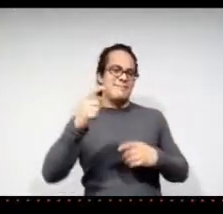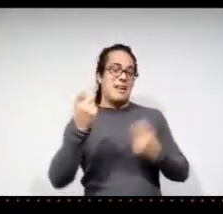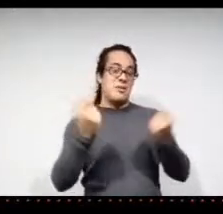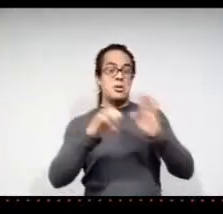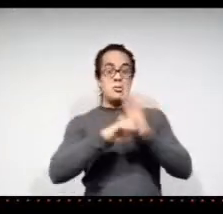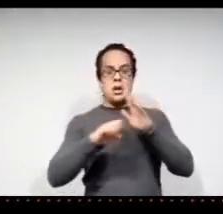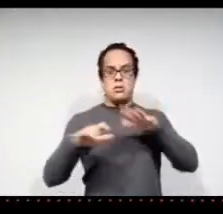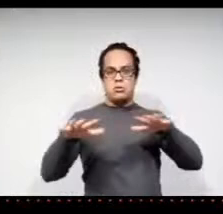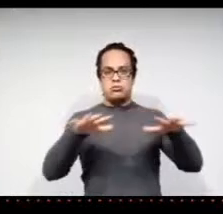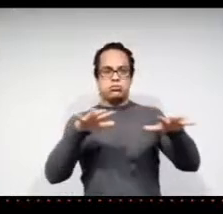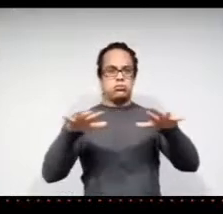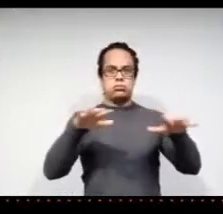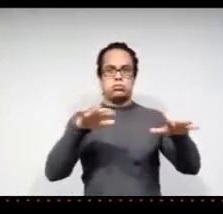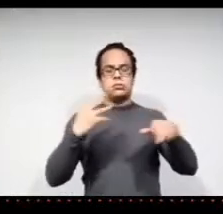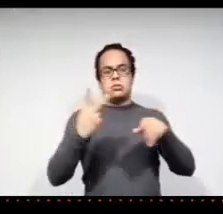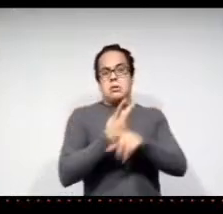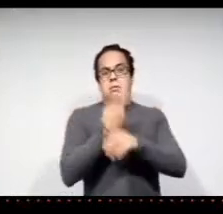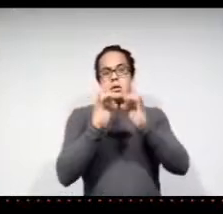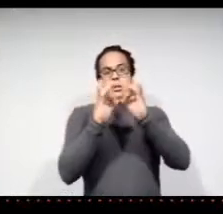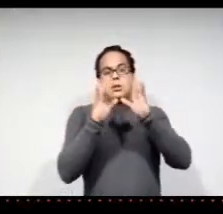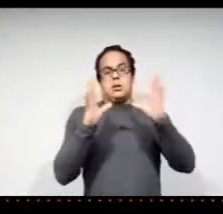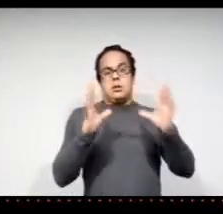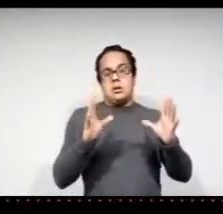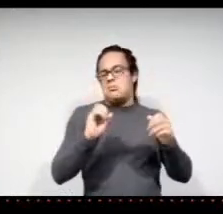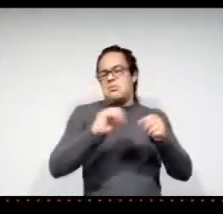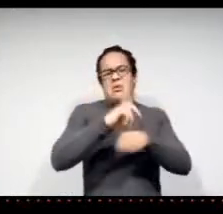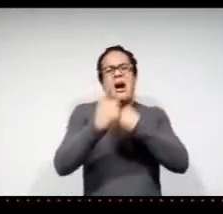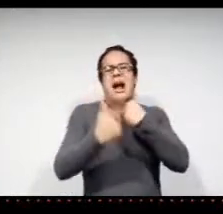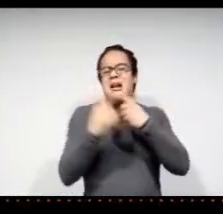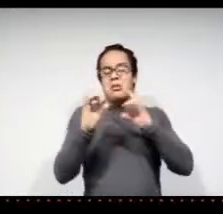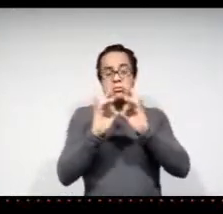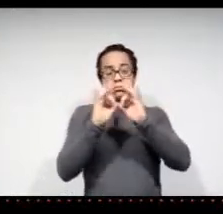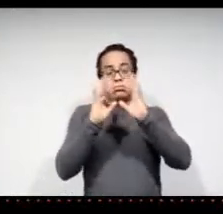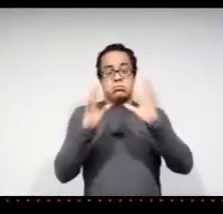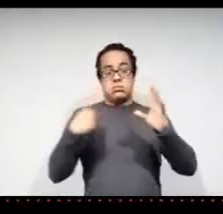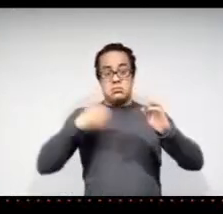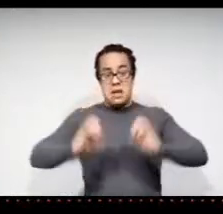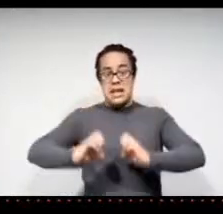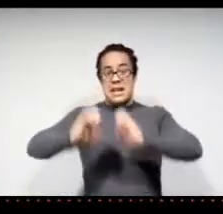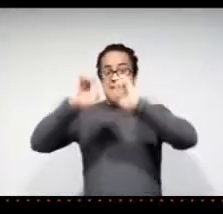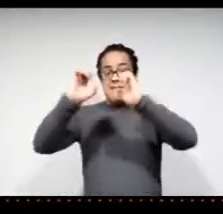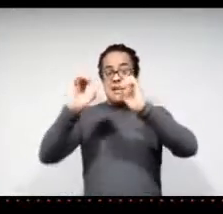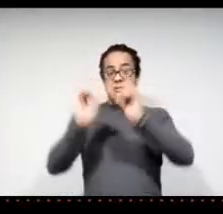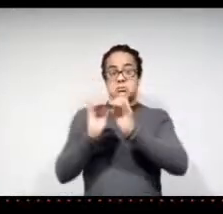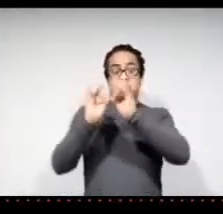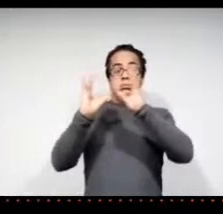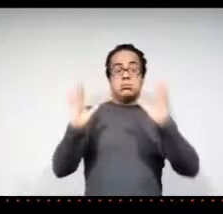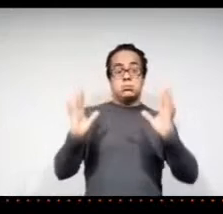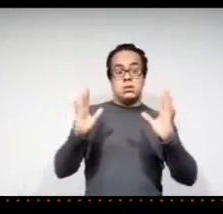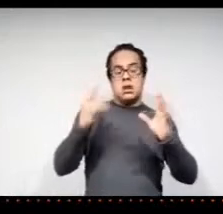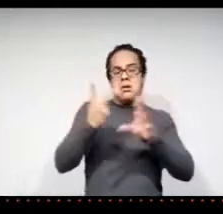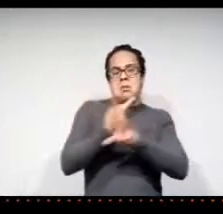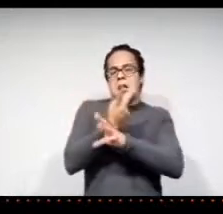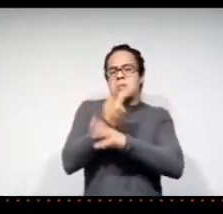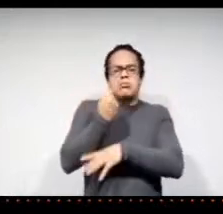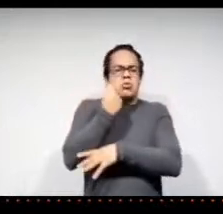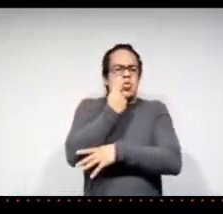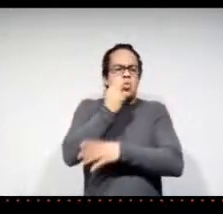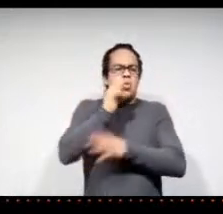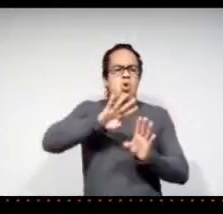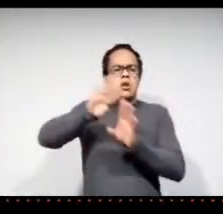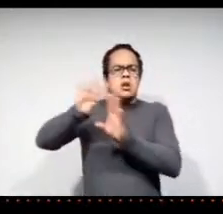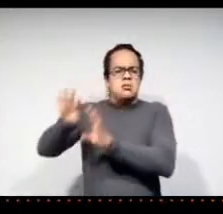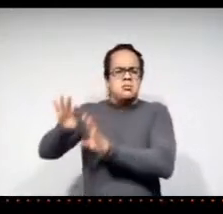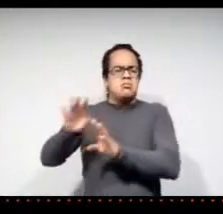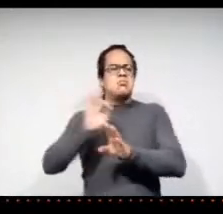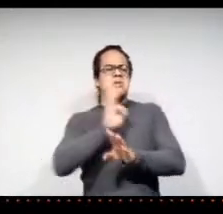una situación natural afecte en nuestro campus, o sea que podamos impartir enseñanza de